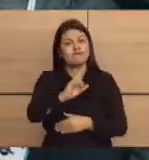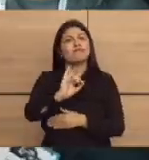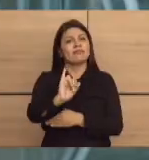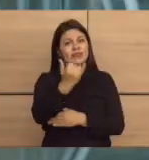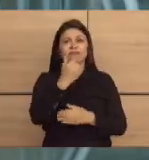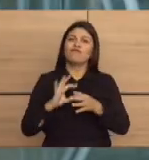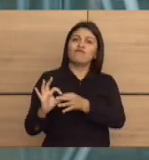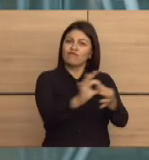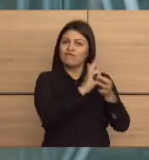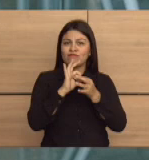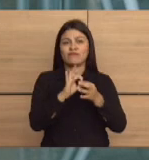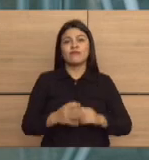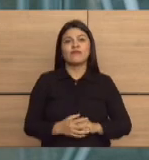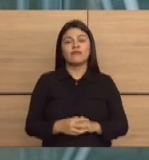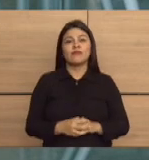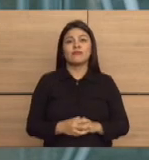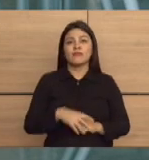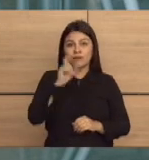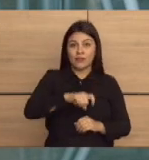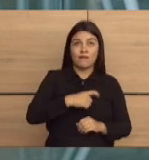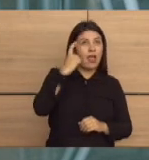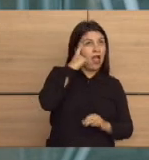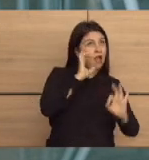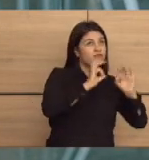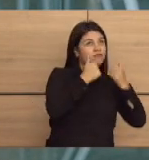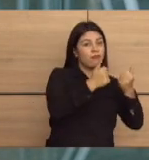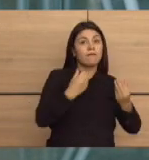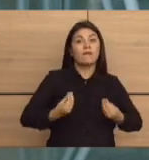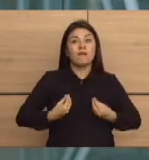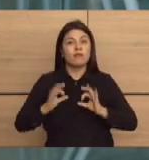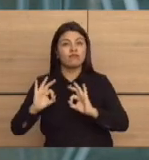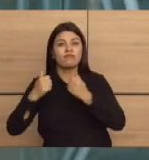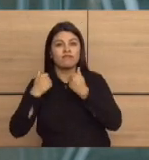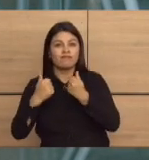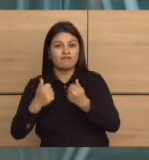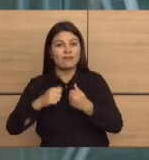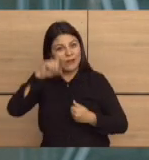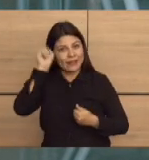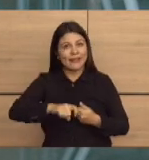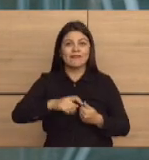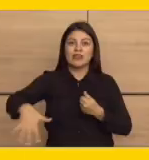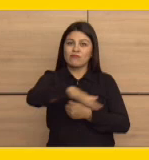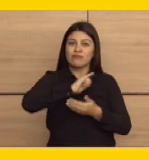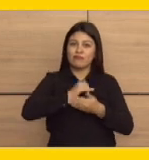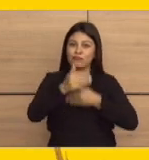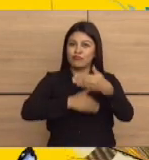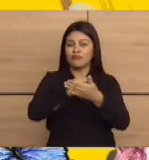causay. Pensar bonito para vivir bonito. Causan camaya mientras vivamos.